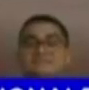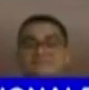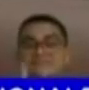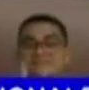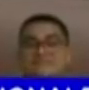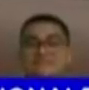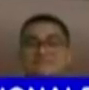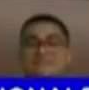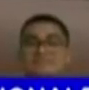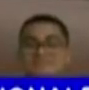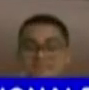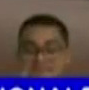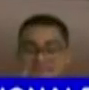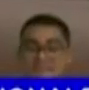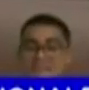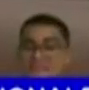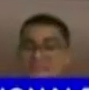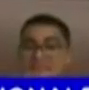de consulta y dictamen.